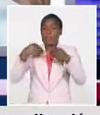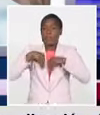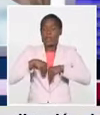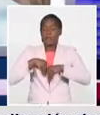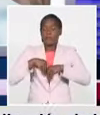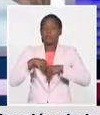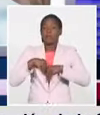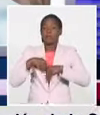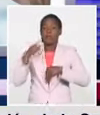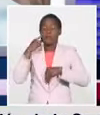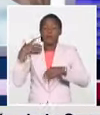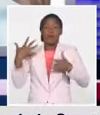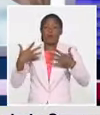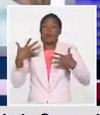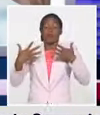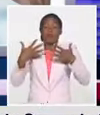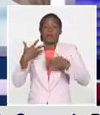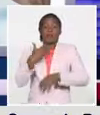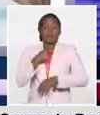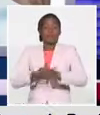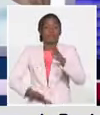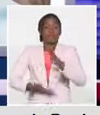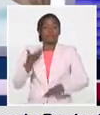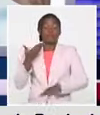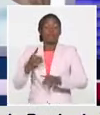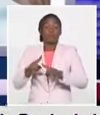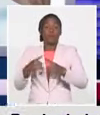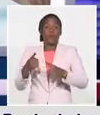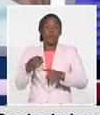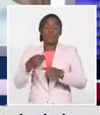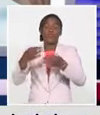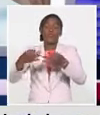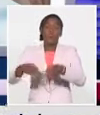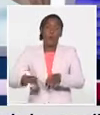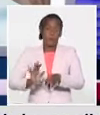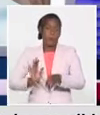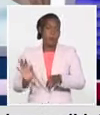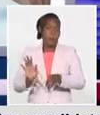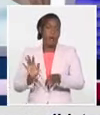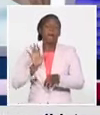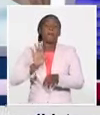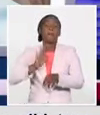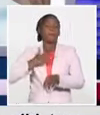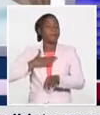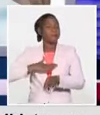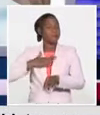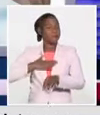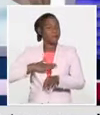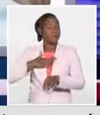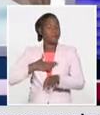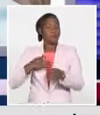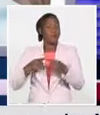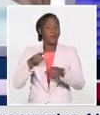emocionadas, tantos días que han tenido con estas tensiones, y entonces ven en el candidato una oportunidad